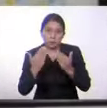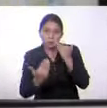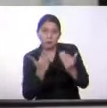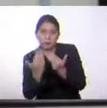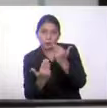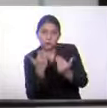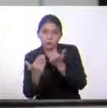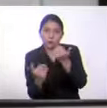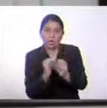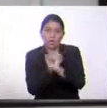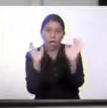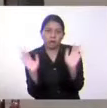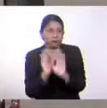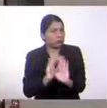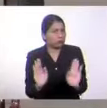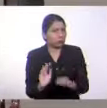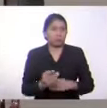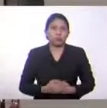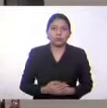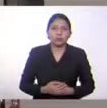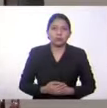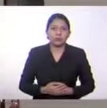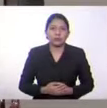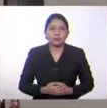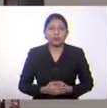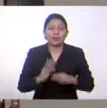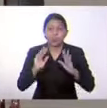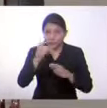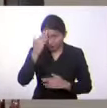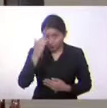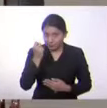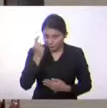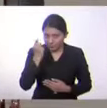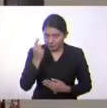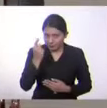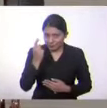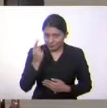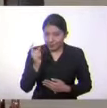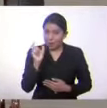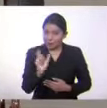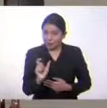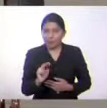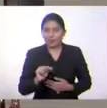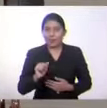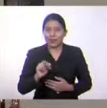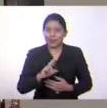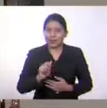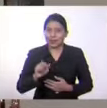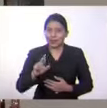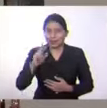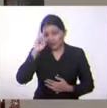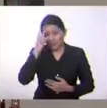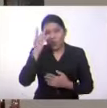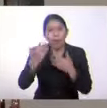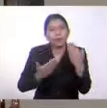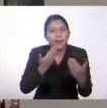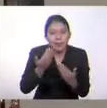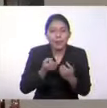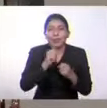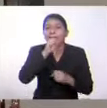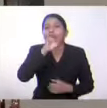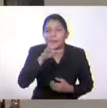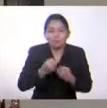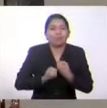que está relatando. Ahora que ya sabemos qué significa la palabra narrar, es necesario que conozcamos